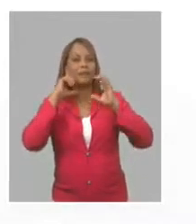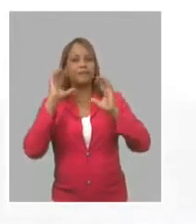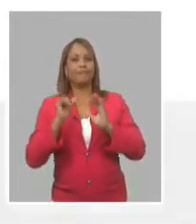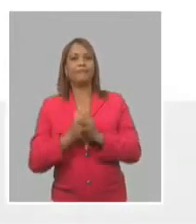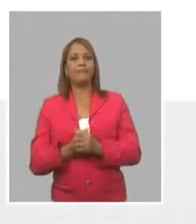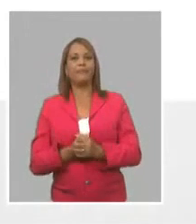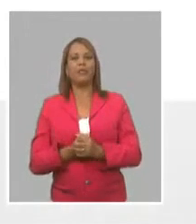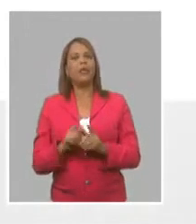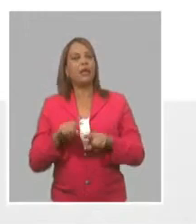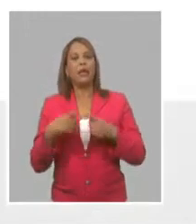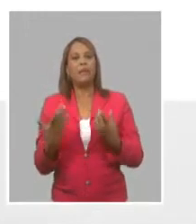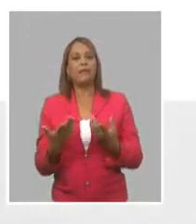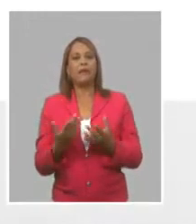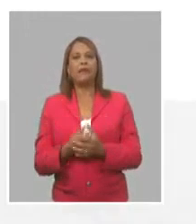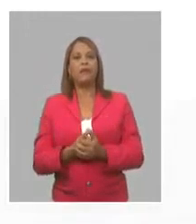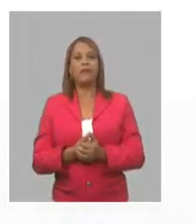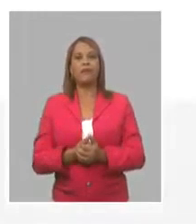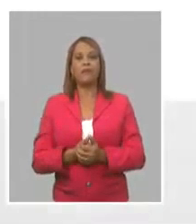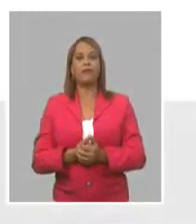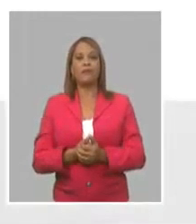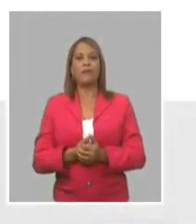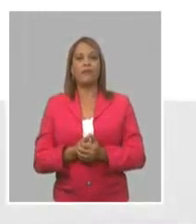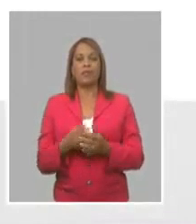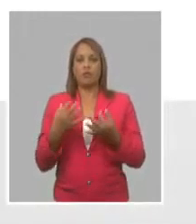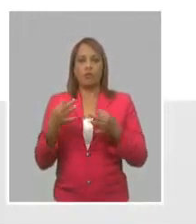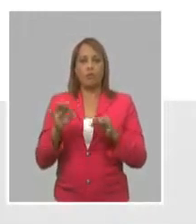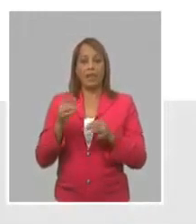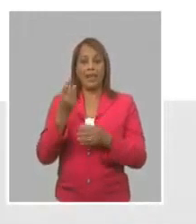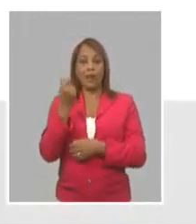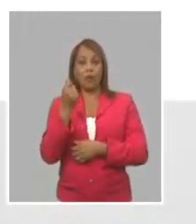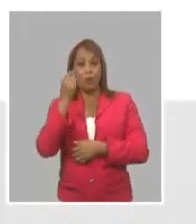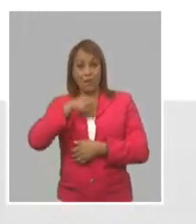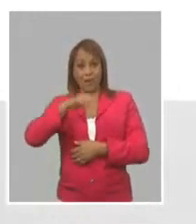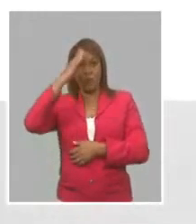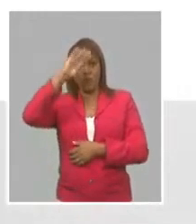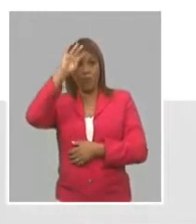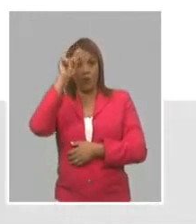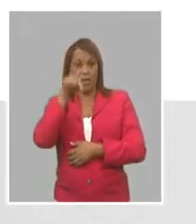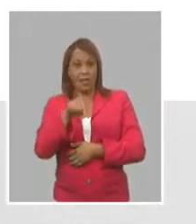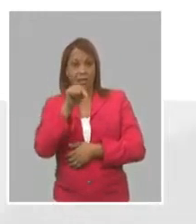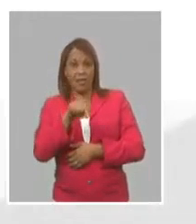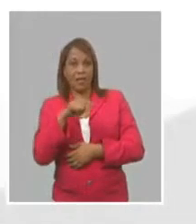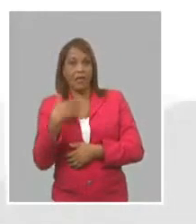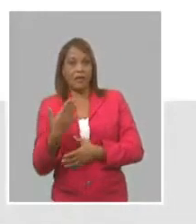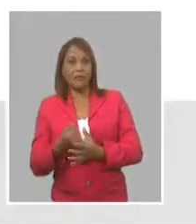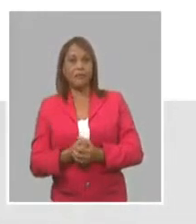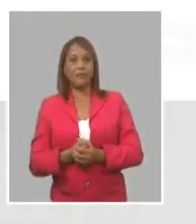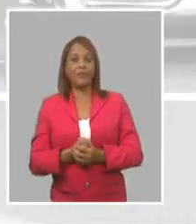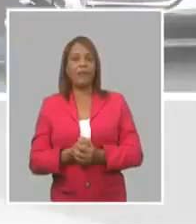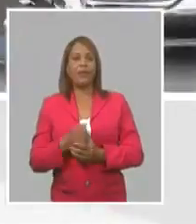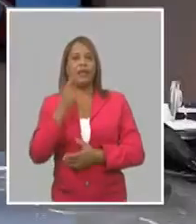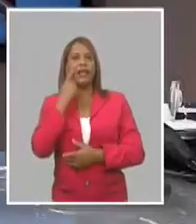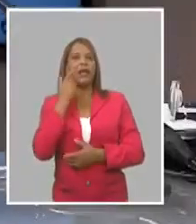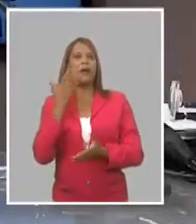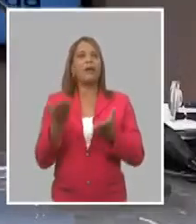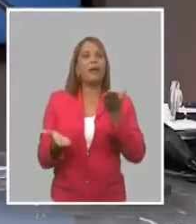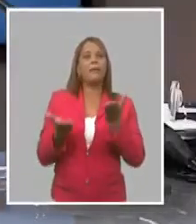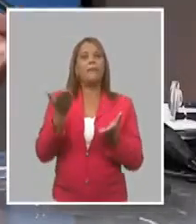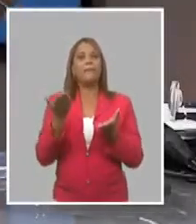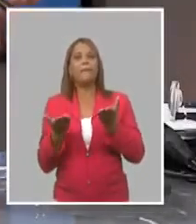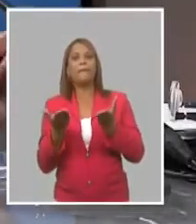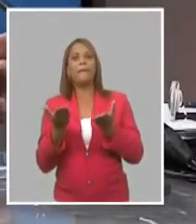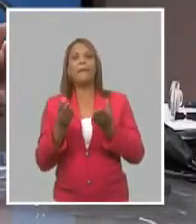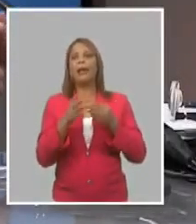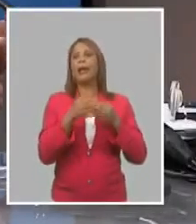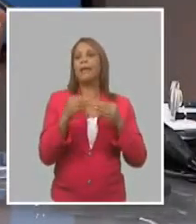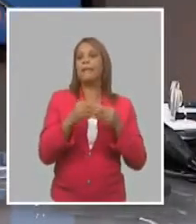lo que ha ocurrido es, en economía cubana, que la sobrevaloración del peso contra